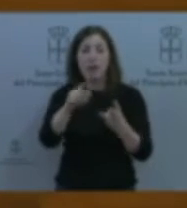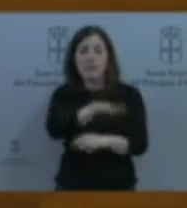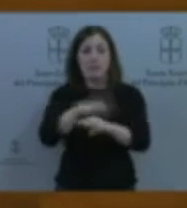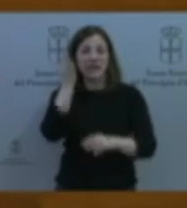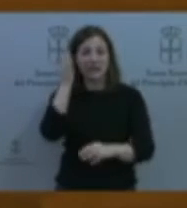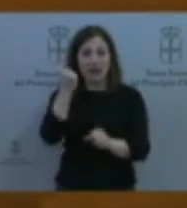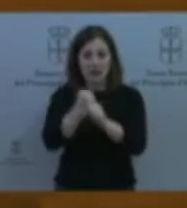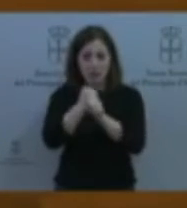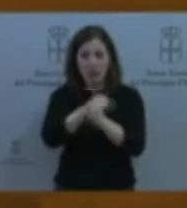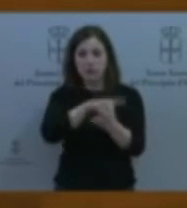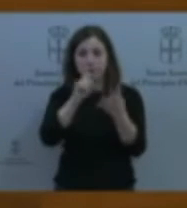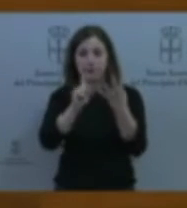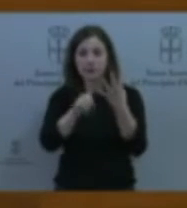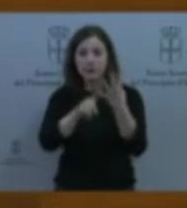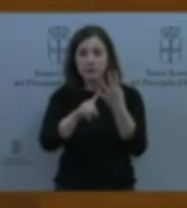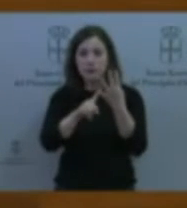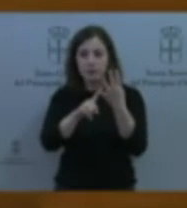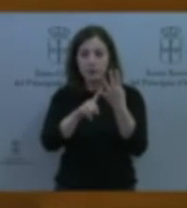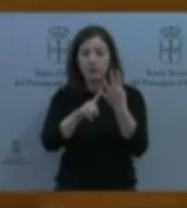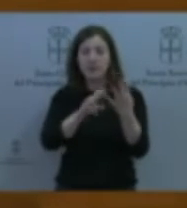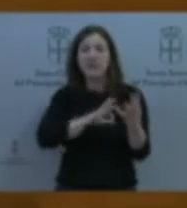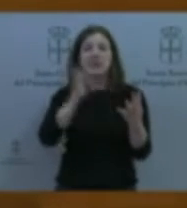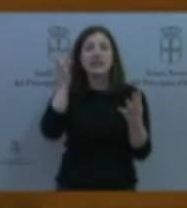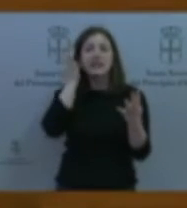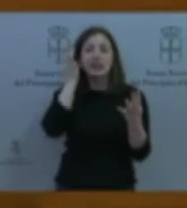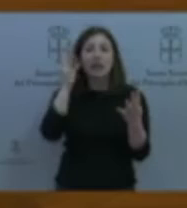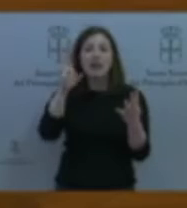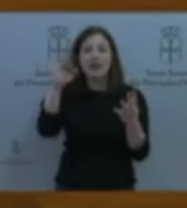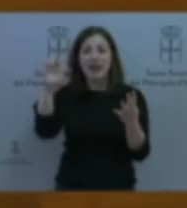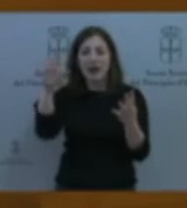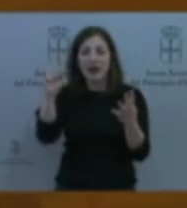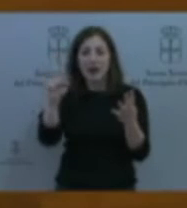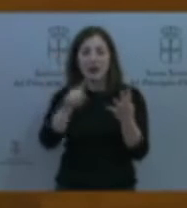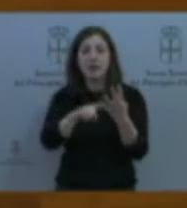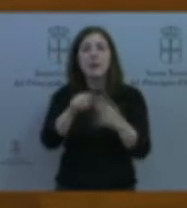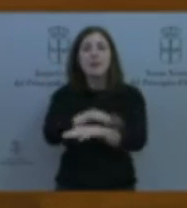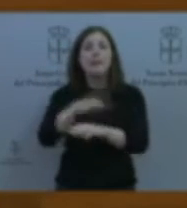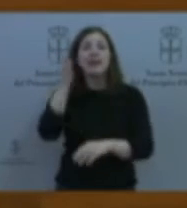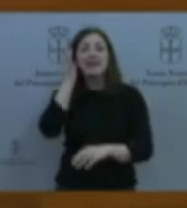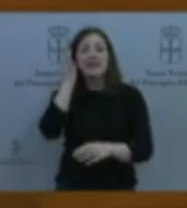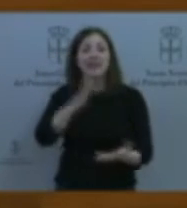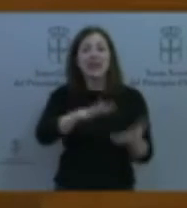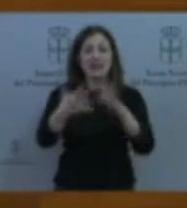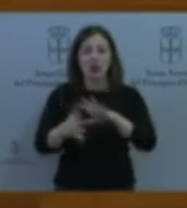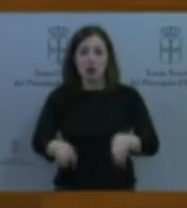la señora Rivera, que es ministra de Transición Ecológica y Reto Demográfico y vicepresidenta